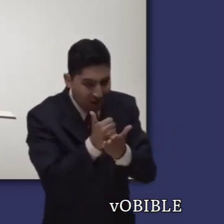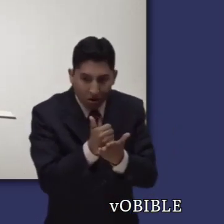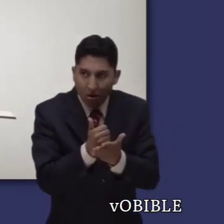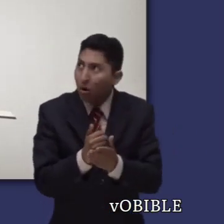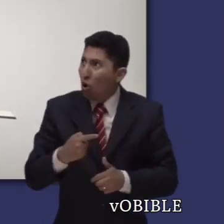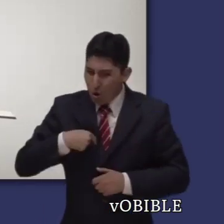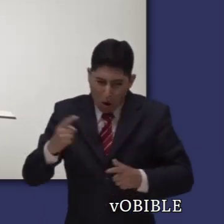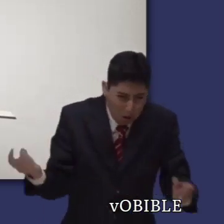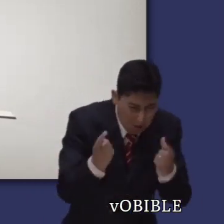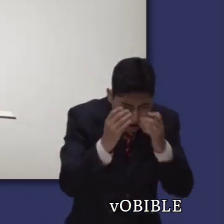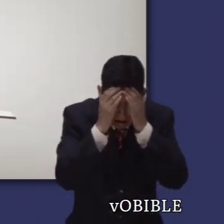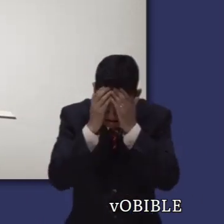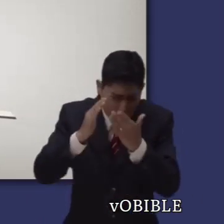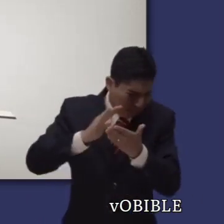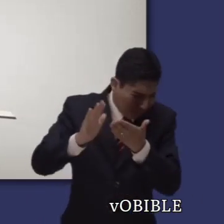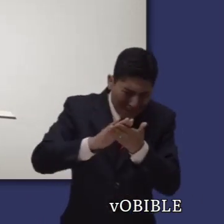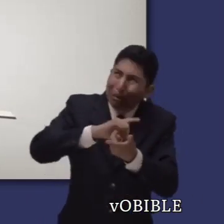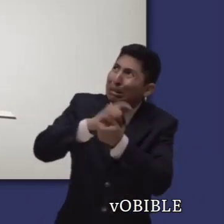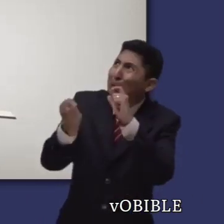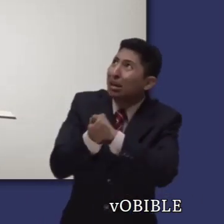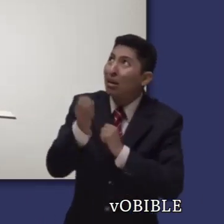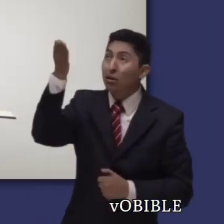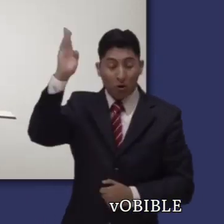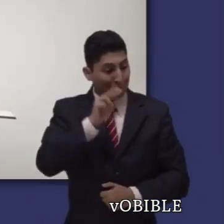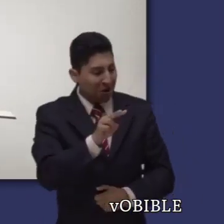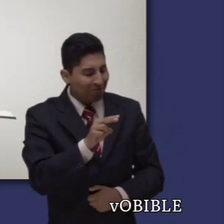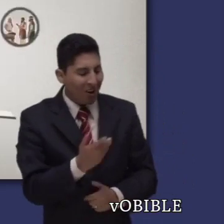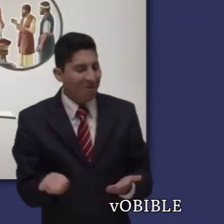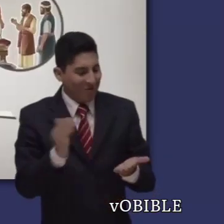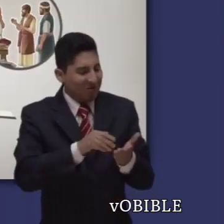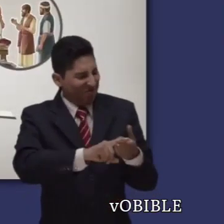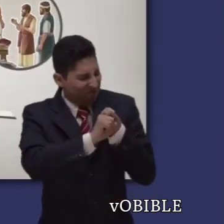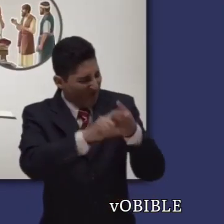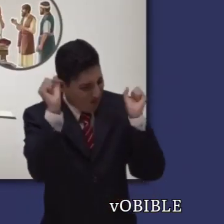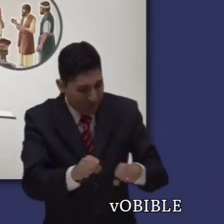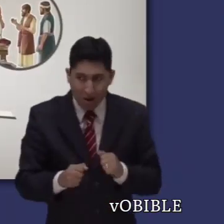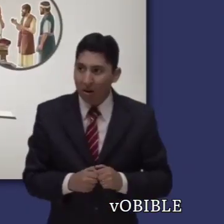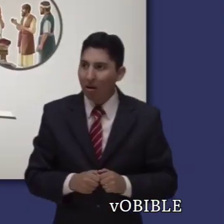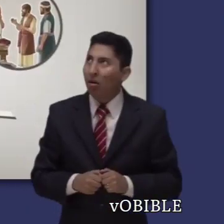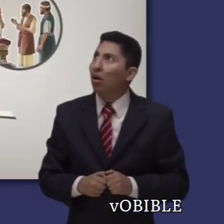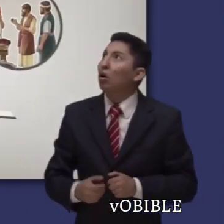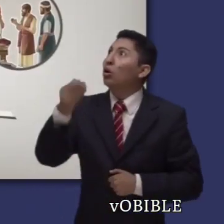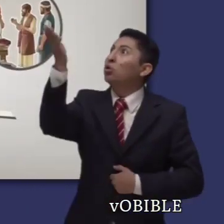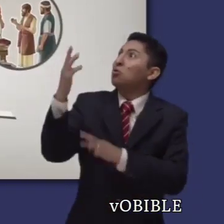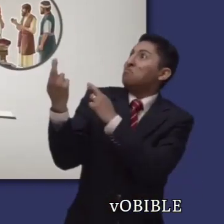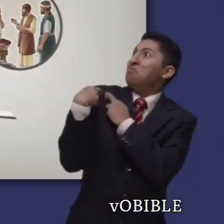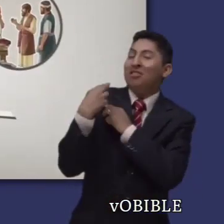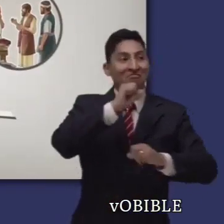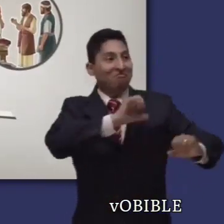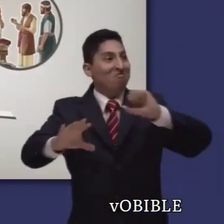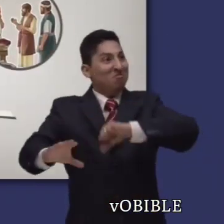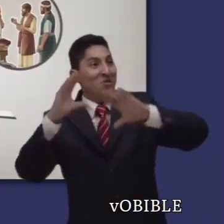que el arrepentimiento sincero nos permite ser amigos de Dios, y en que incluso simples seres humanos pueden predicar las